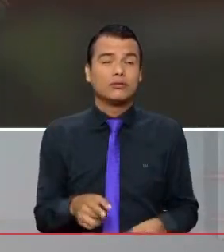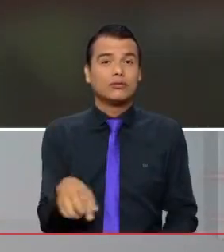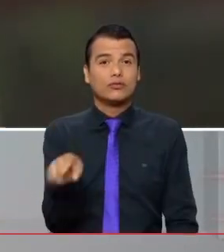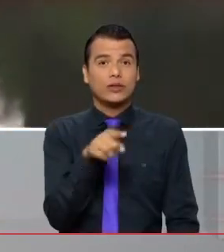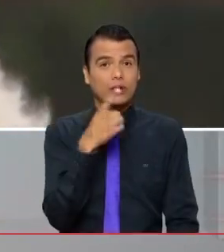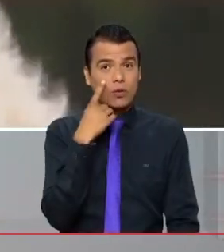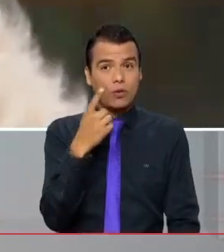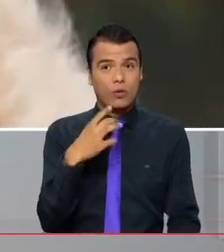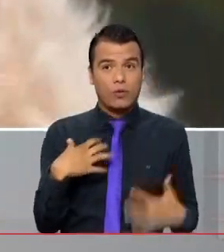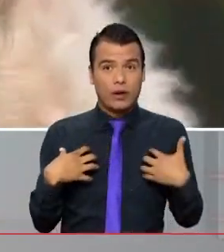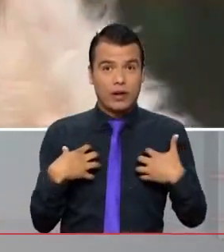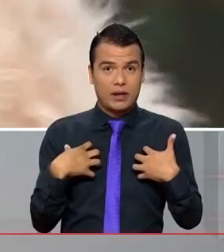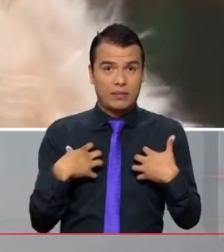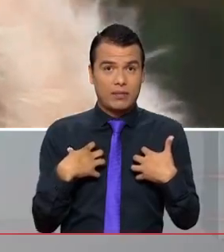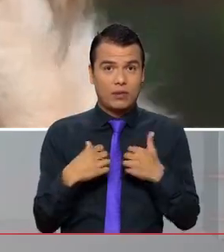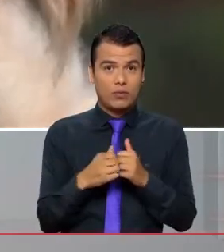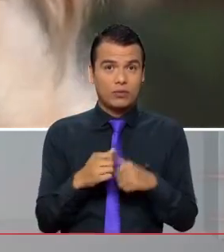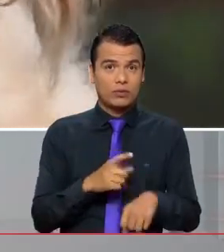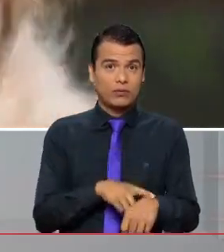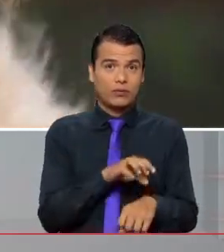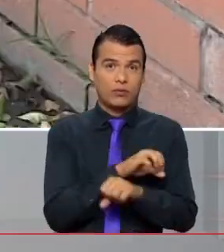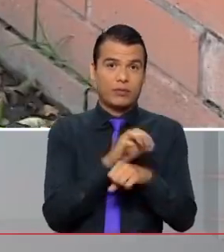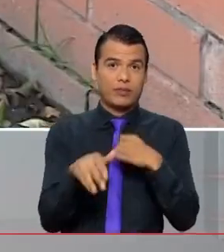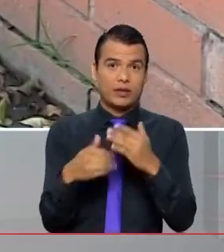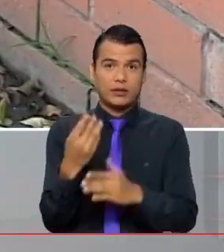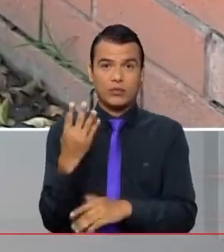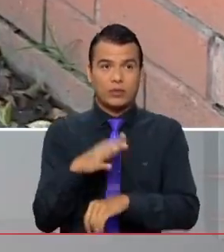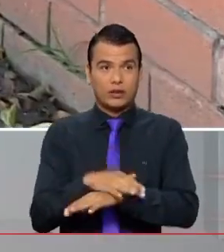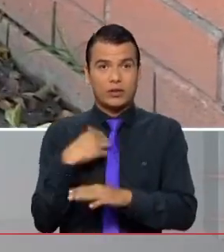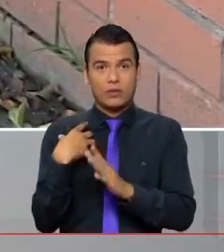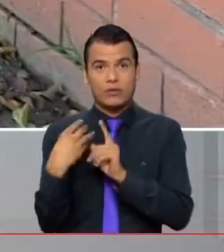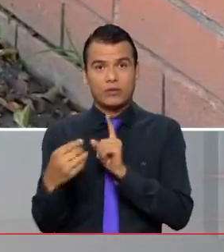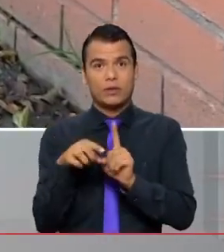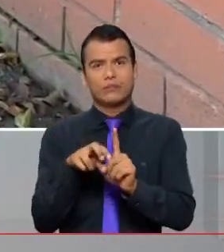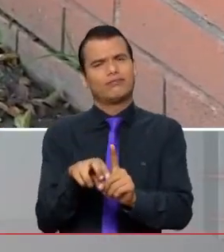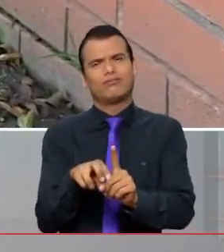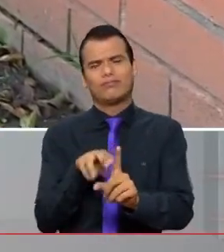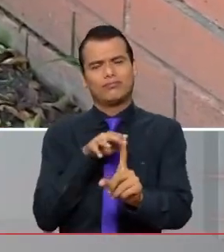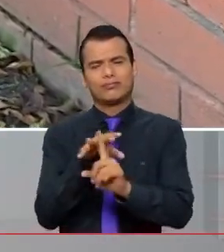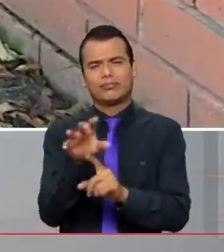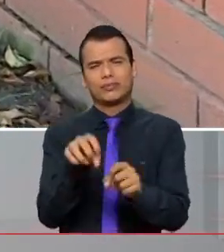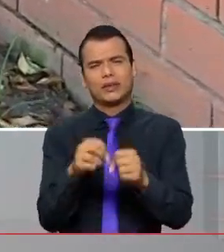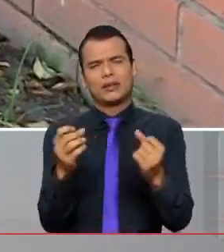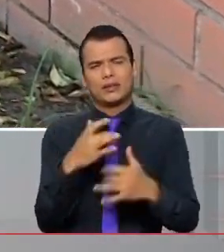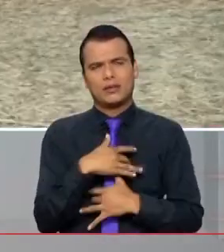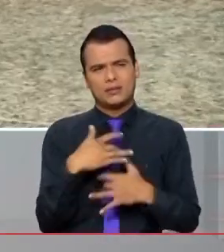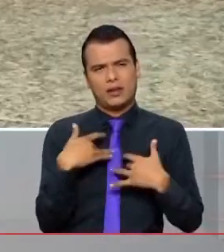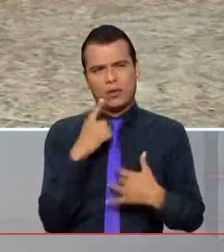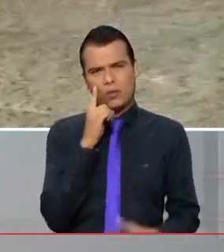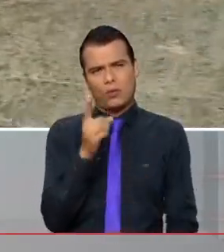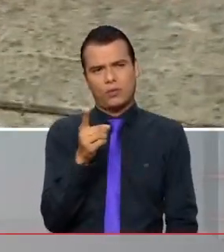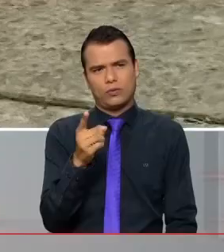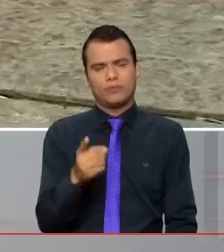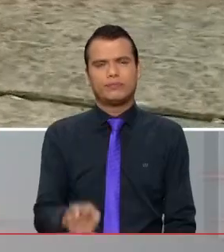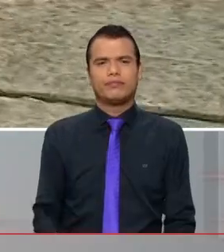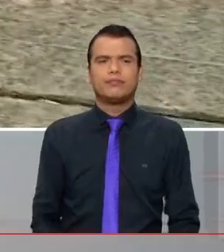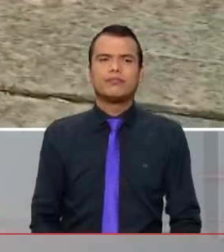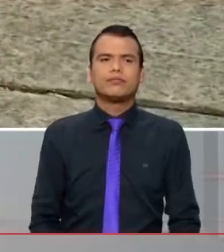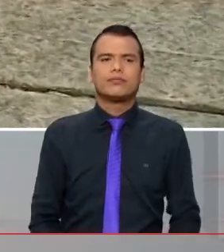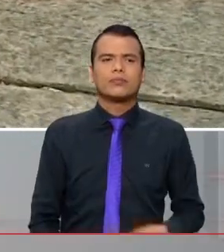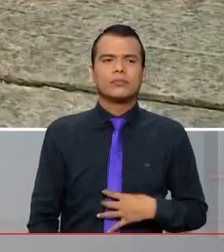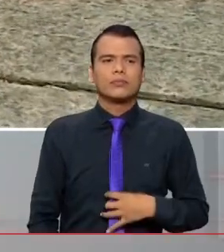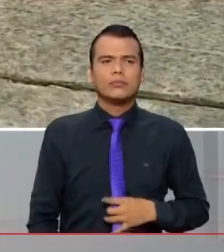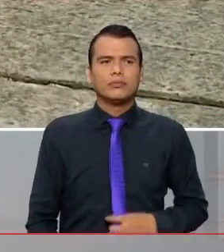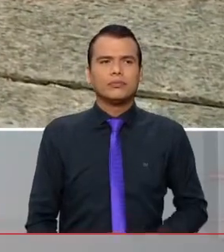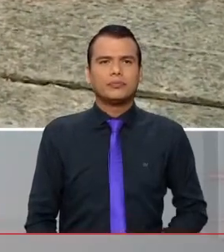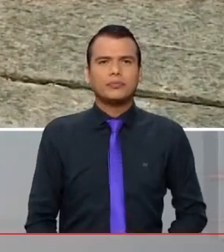mascota, no dé paseos con ella. Entre las 9 de la mañana y las 4 de la tarde podría estar vulnerable a quemaduras por el calor directo del sol